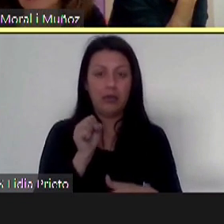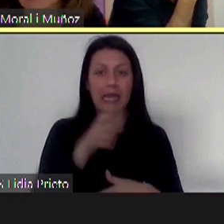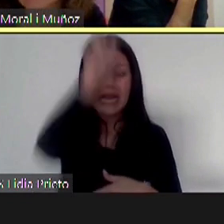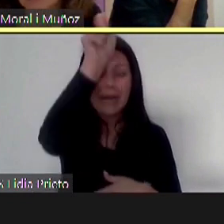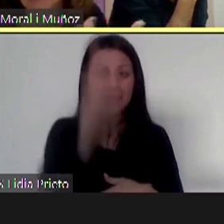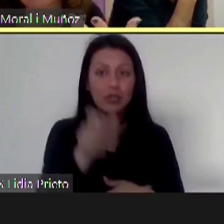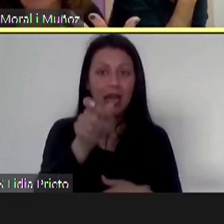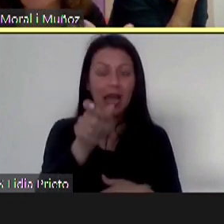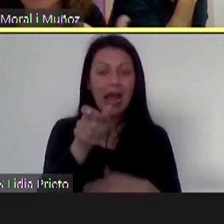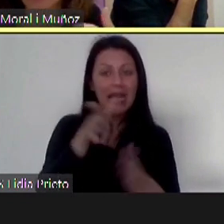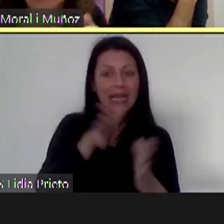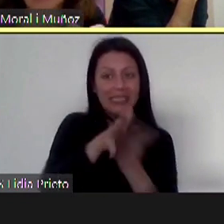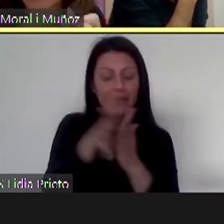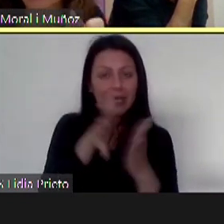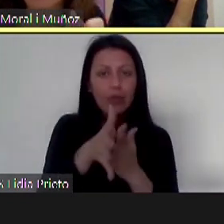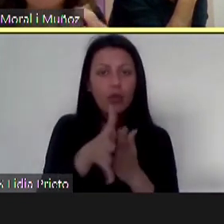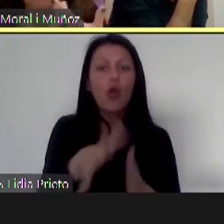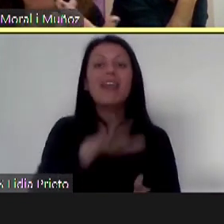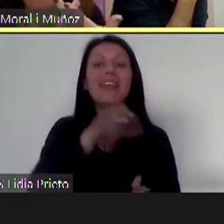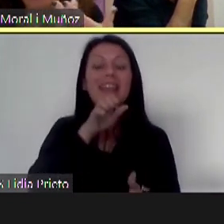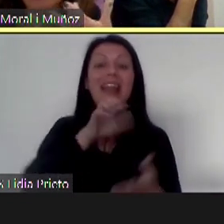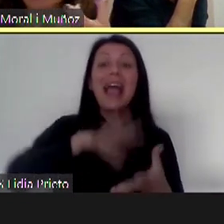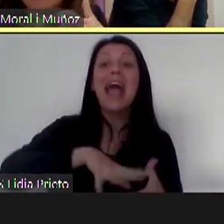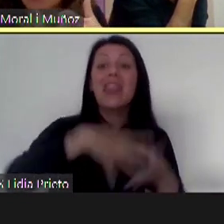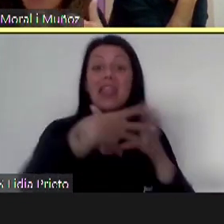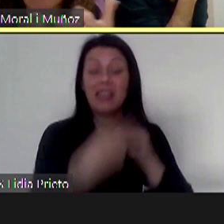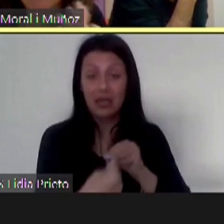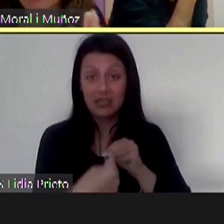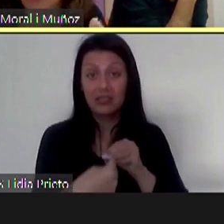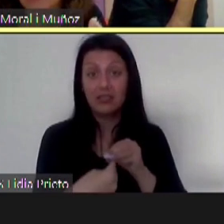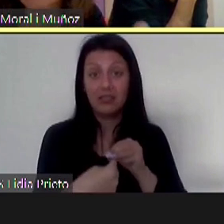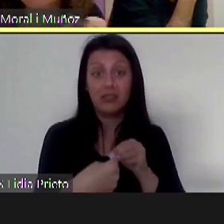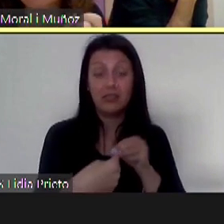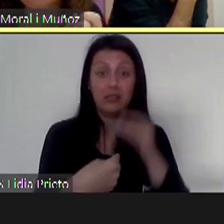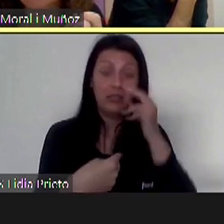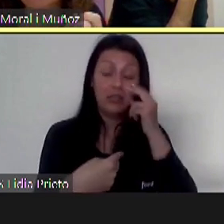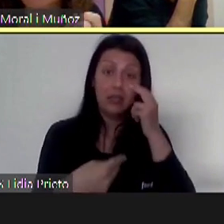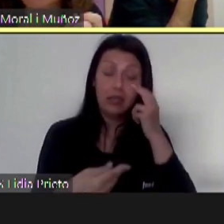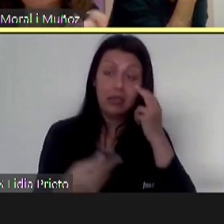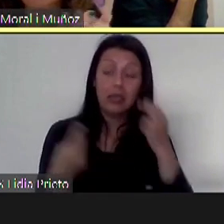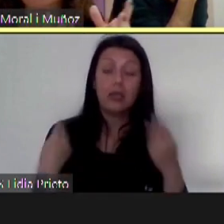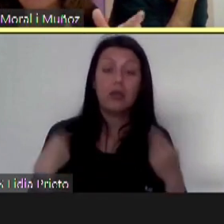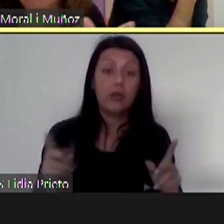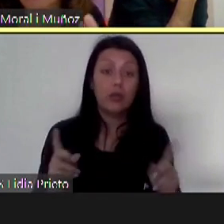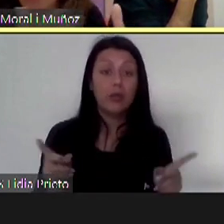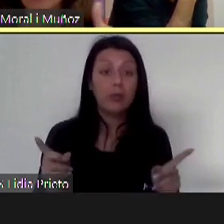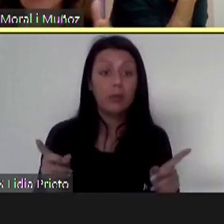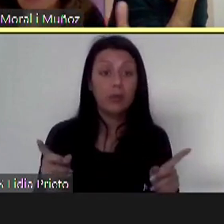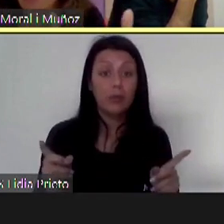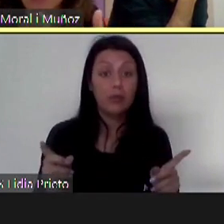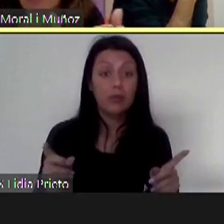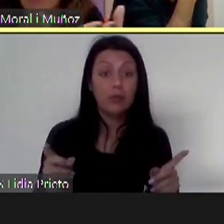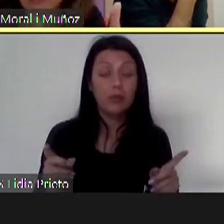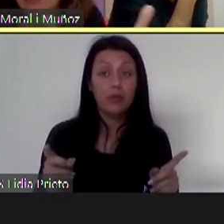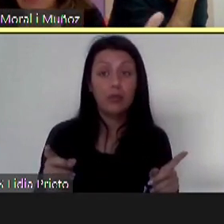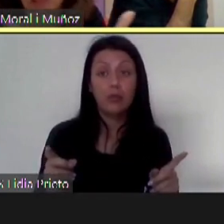nuestro mensaje y adaptarlo un poco. Nosotros no hablamos igual a una persona de edad muy adulta que